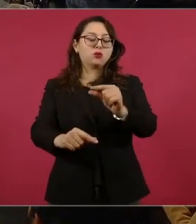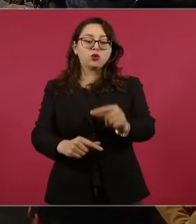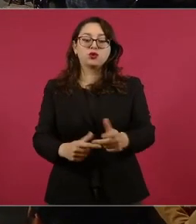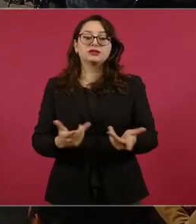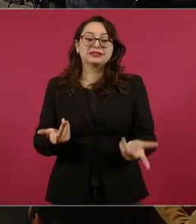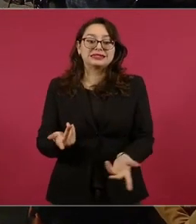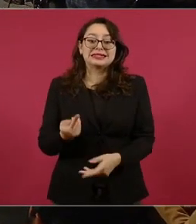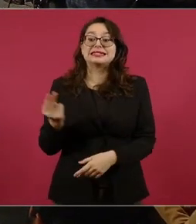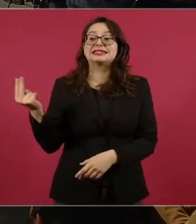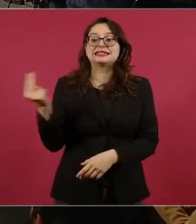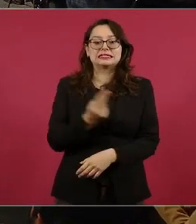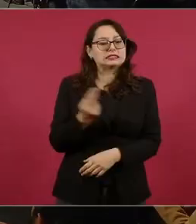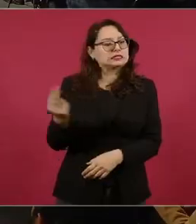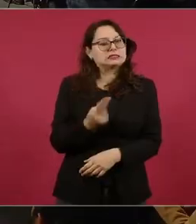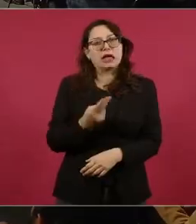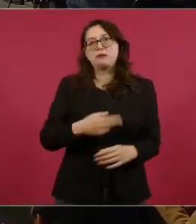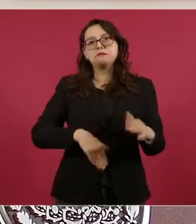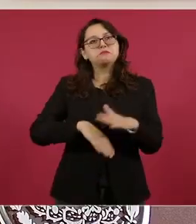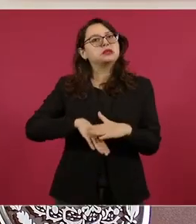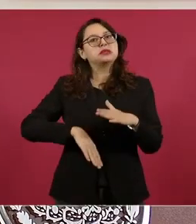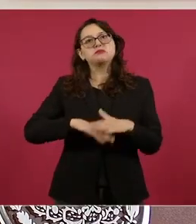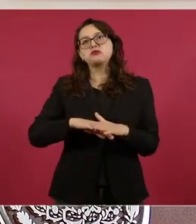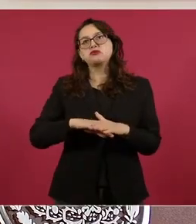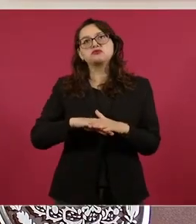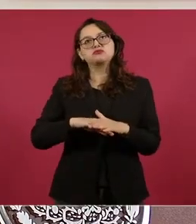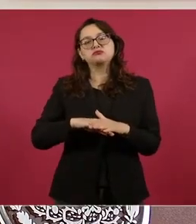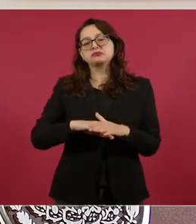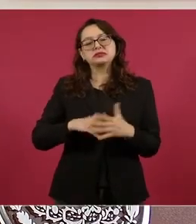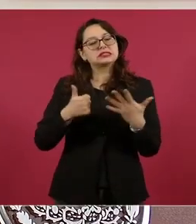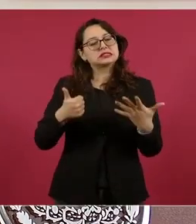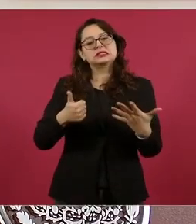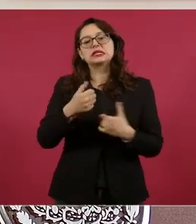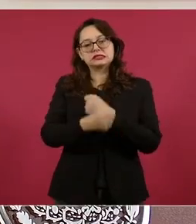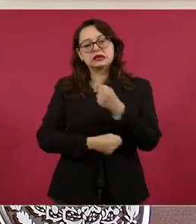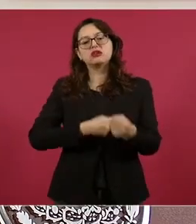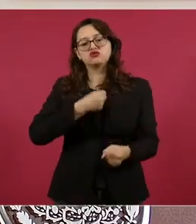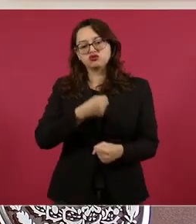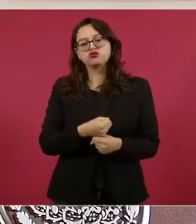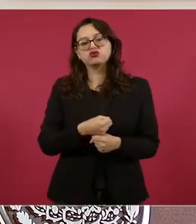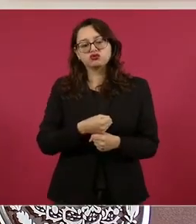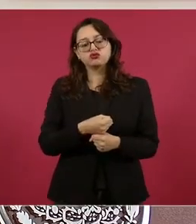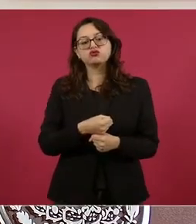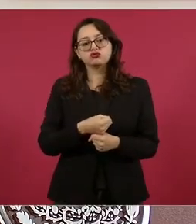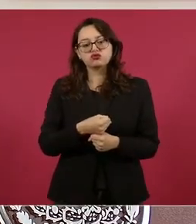todo un sexenio nosotros vamos a dejar